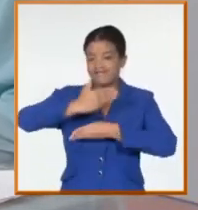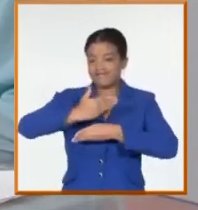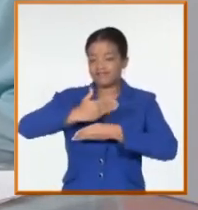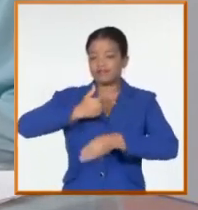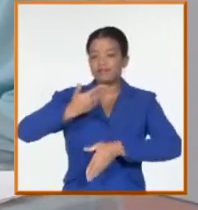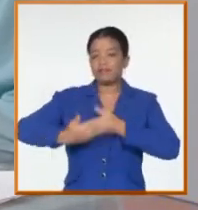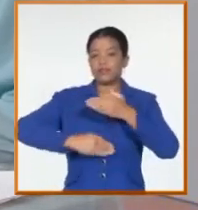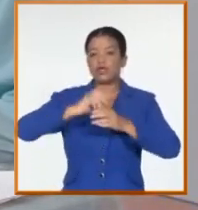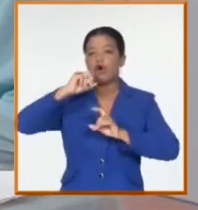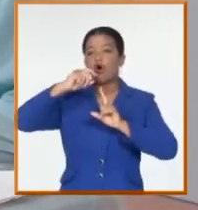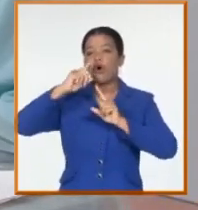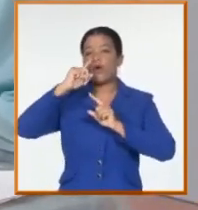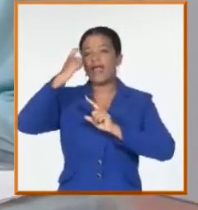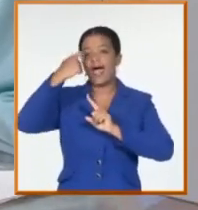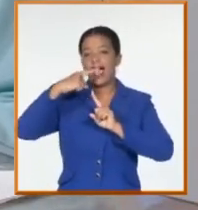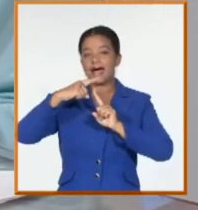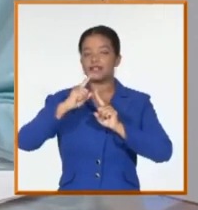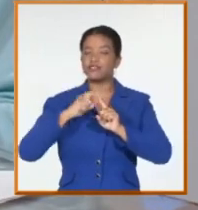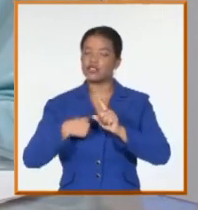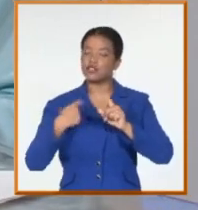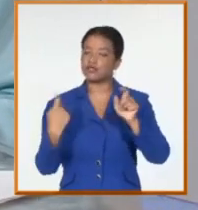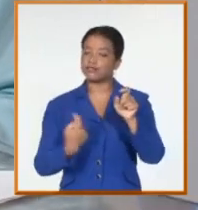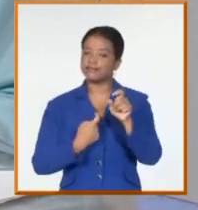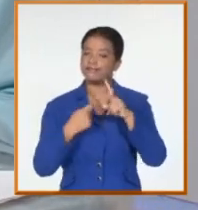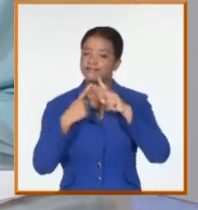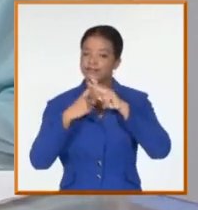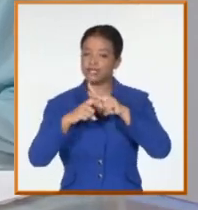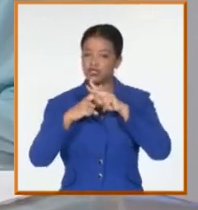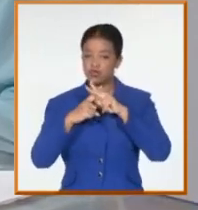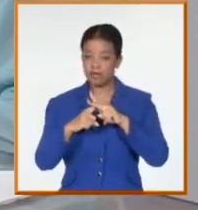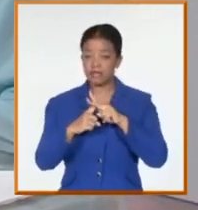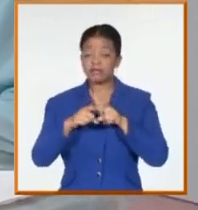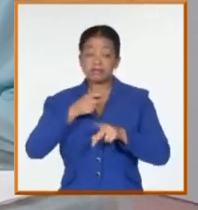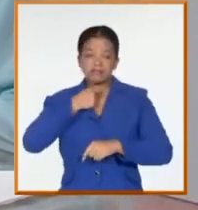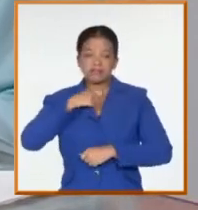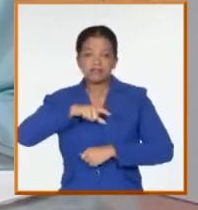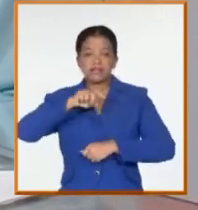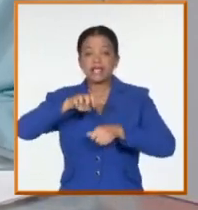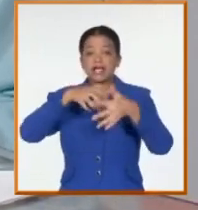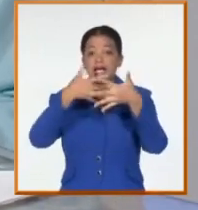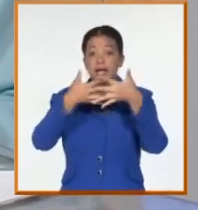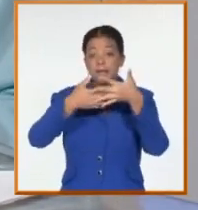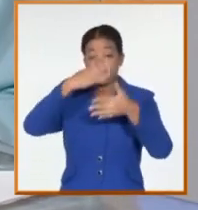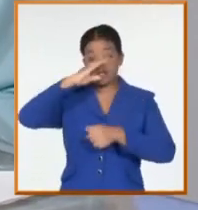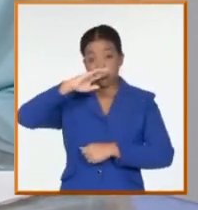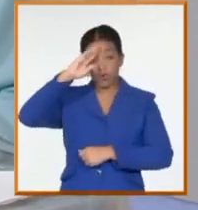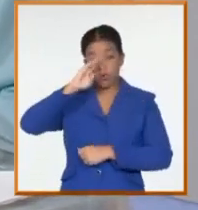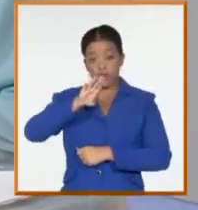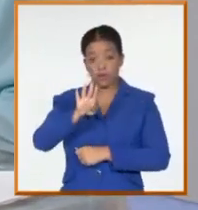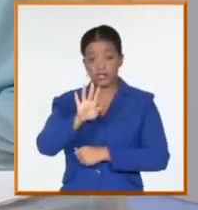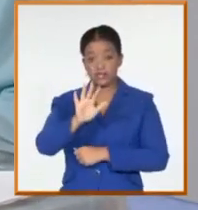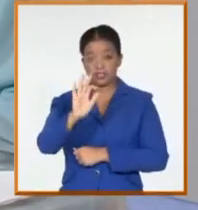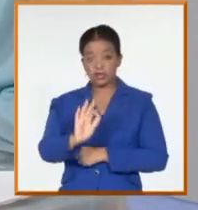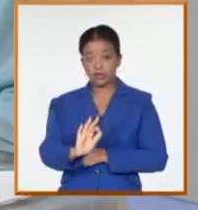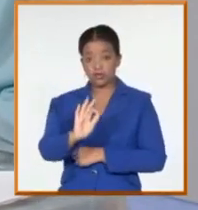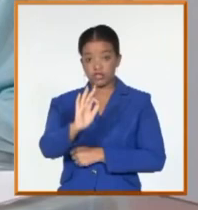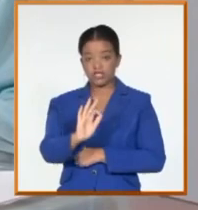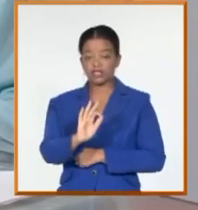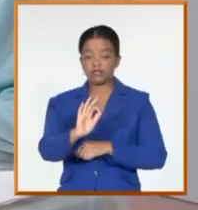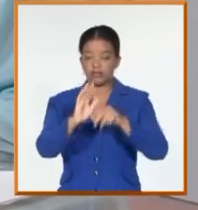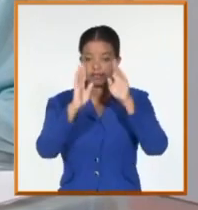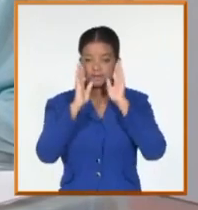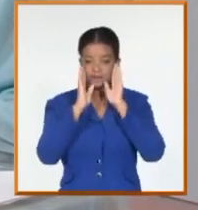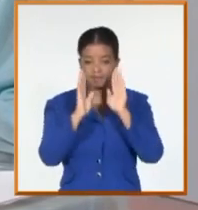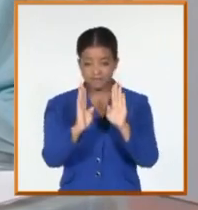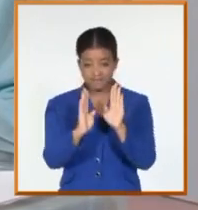bueno lo estamos tratando de resolver tenemos que decir que por ejemplo que las entidades del país el 45% lo tenemos centrado en